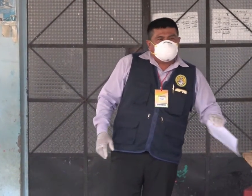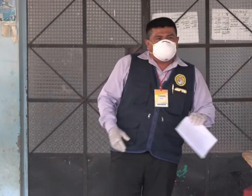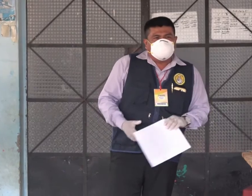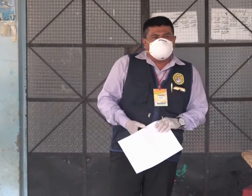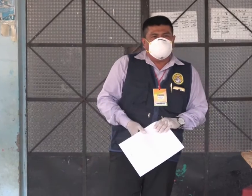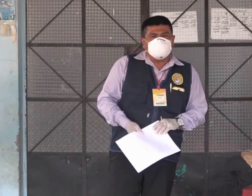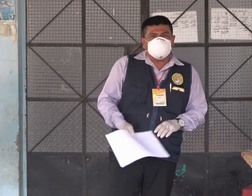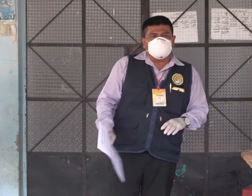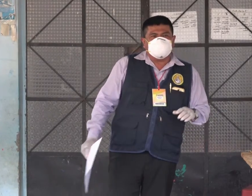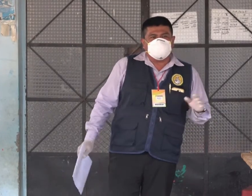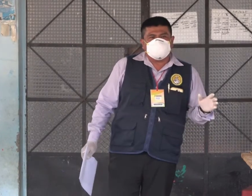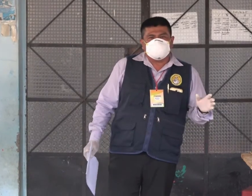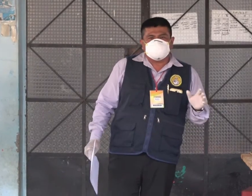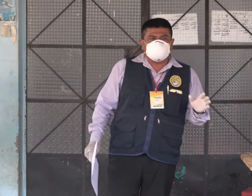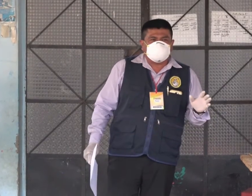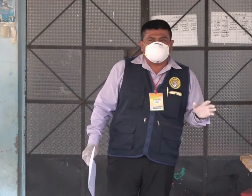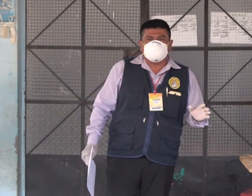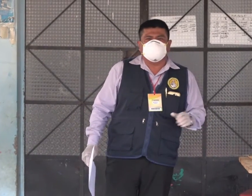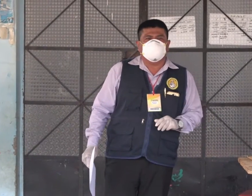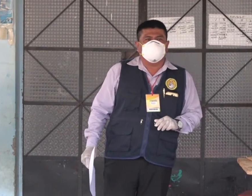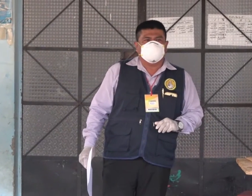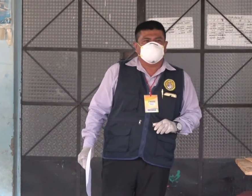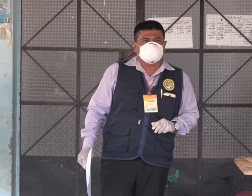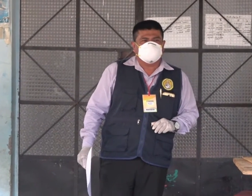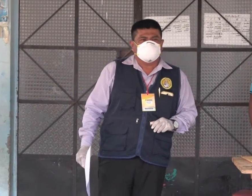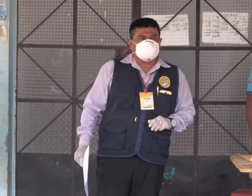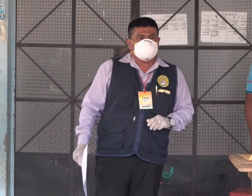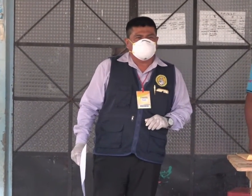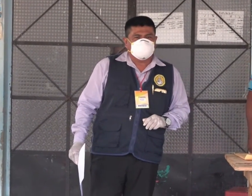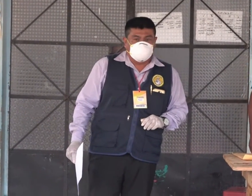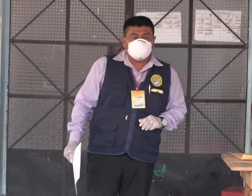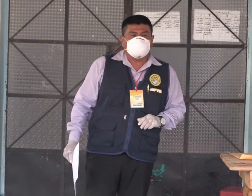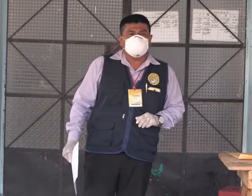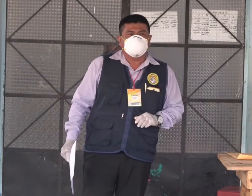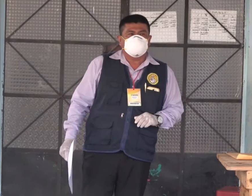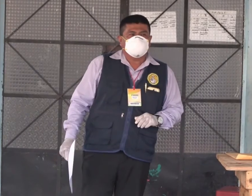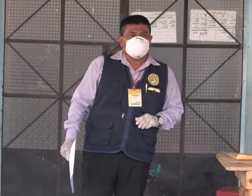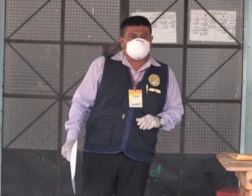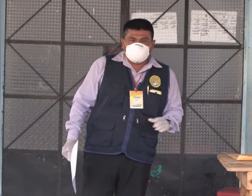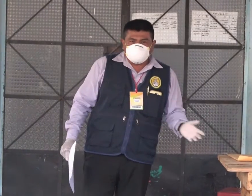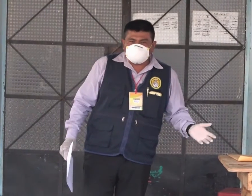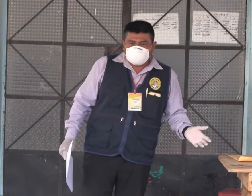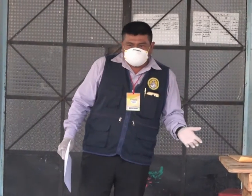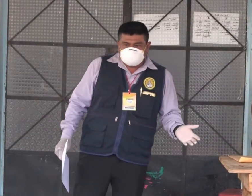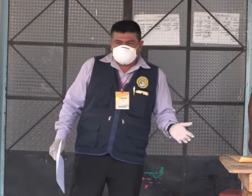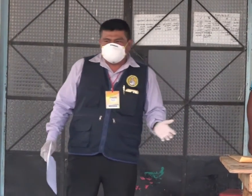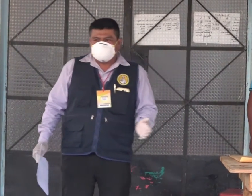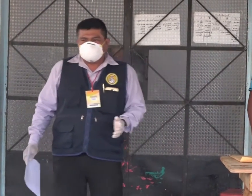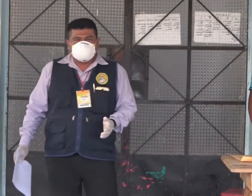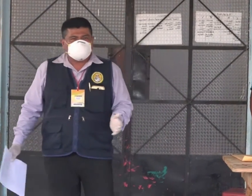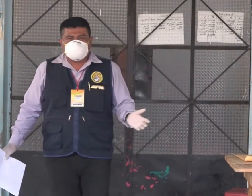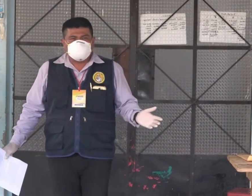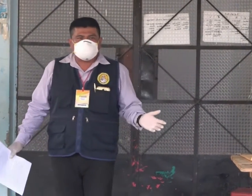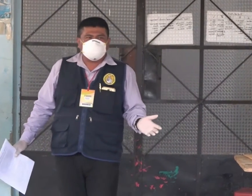que en nuestro distrito tiene un aproximado de 8.000 ronderos. Estos hombres y mujeres de